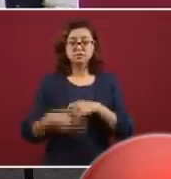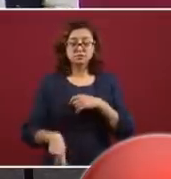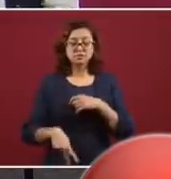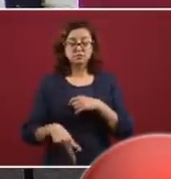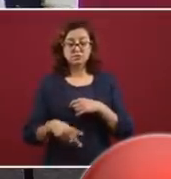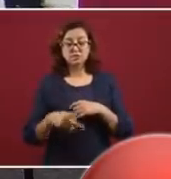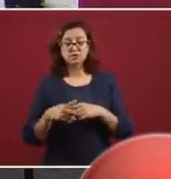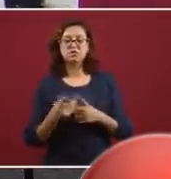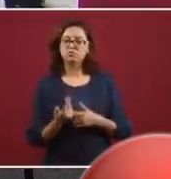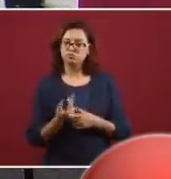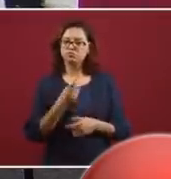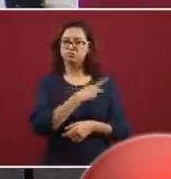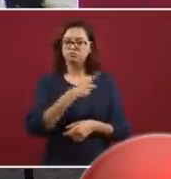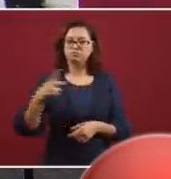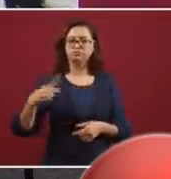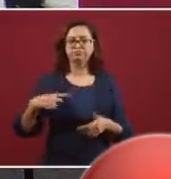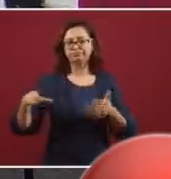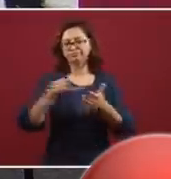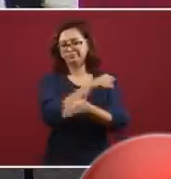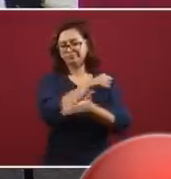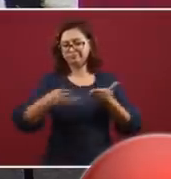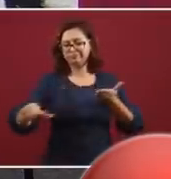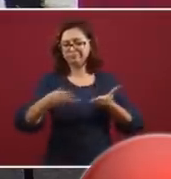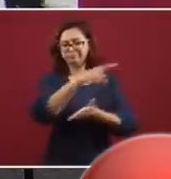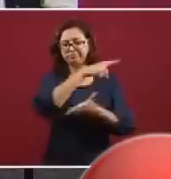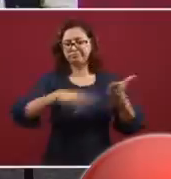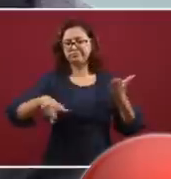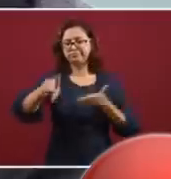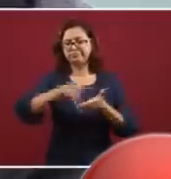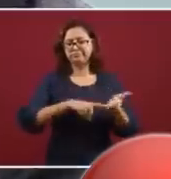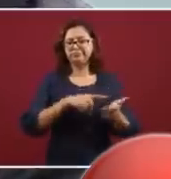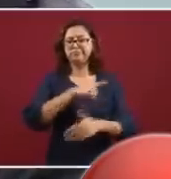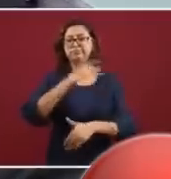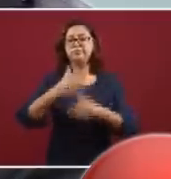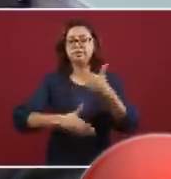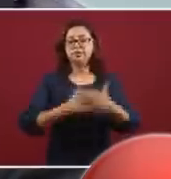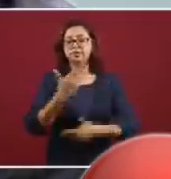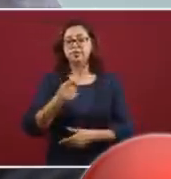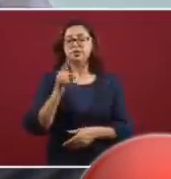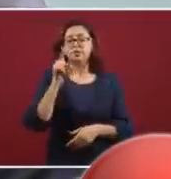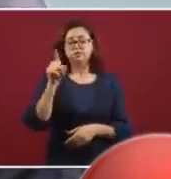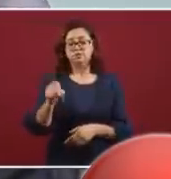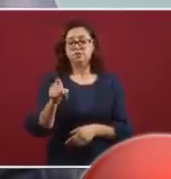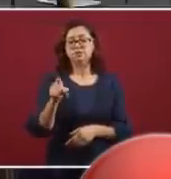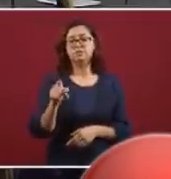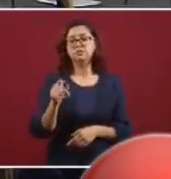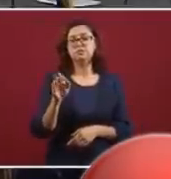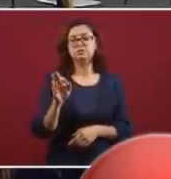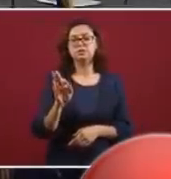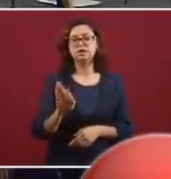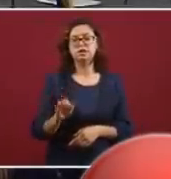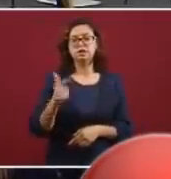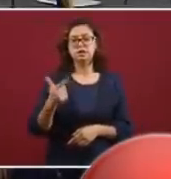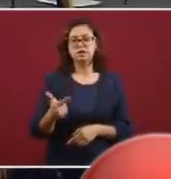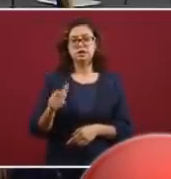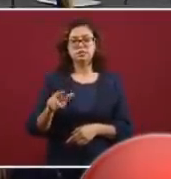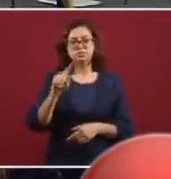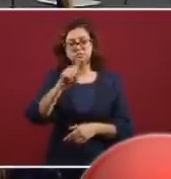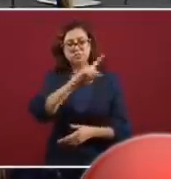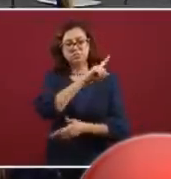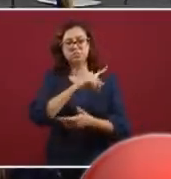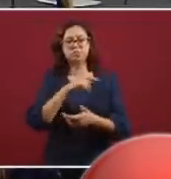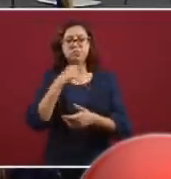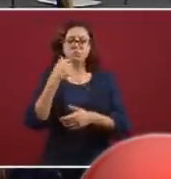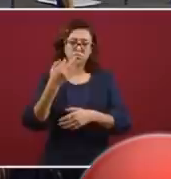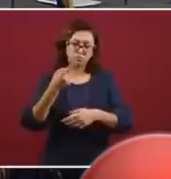inhabilitadas, por eso se envía a Procu Fiscal para que las acciones penales las realicen, a la Unidad de Inteligencia Financiera y pues después